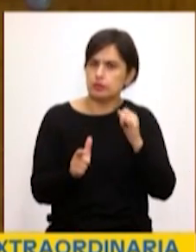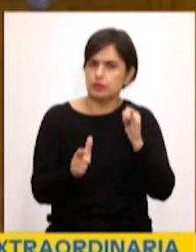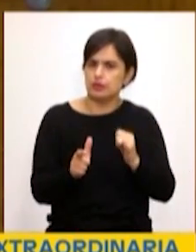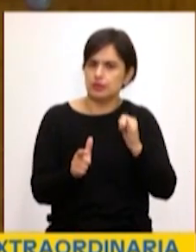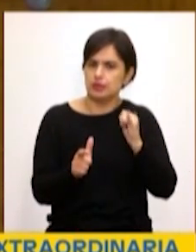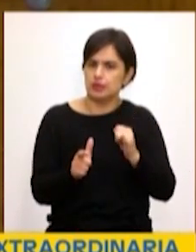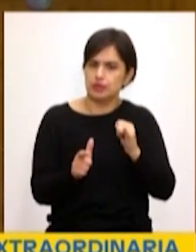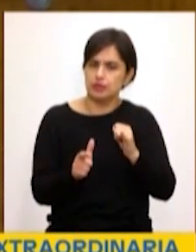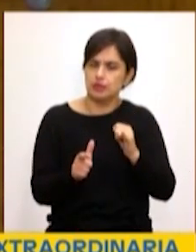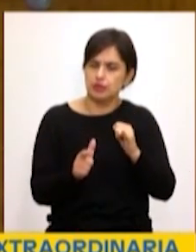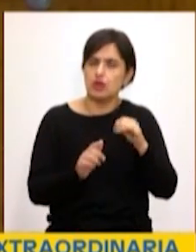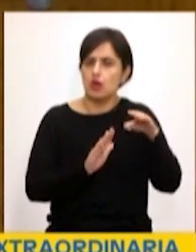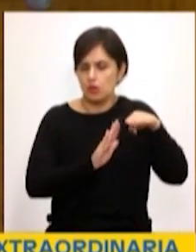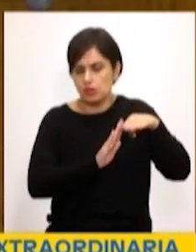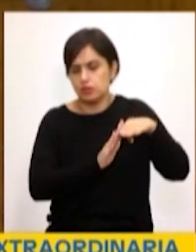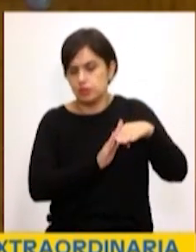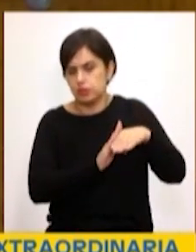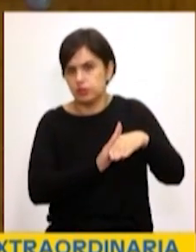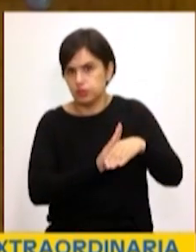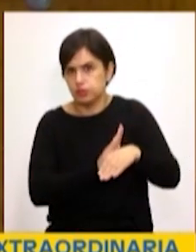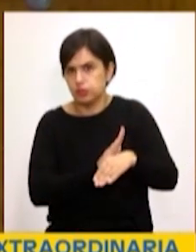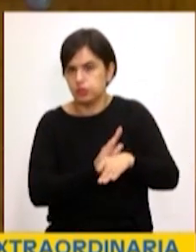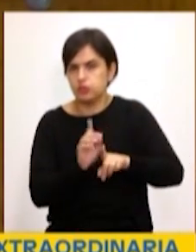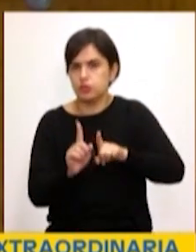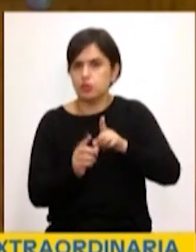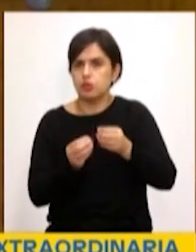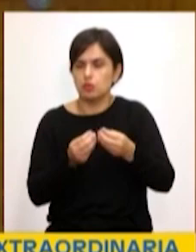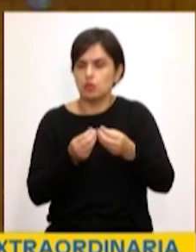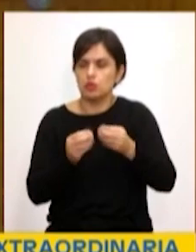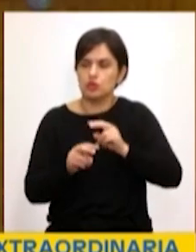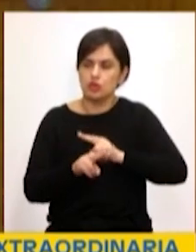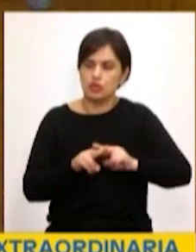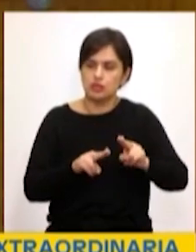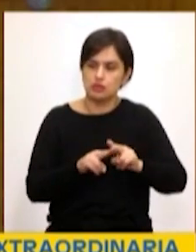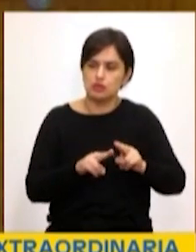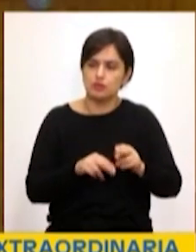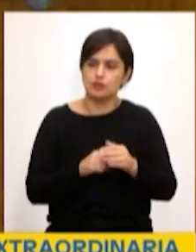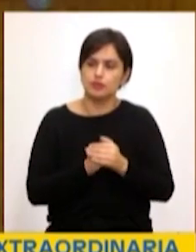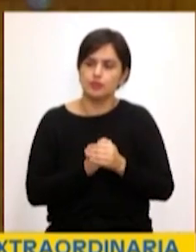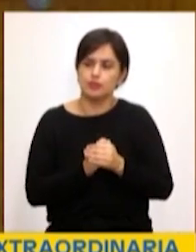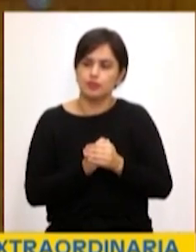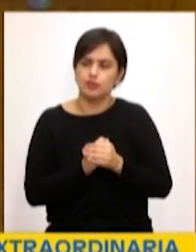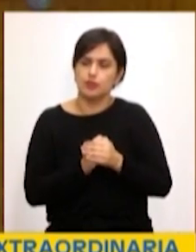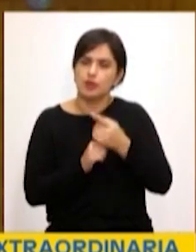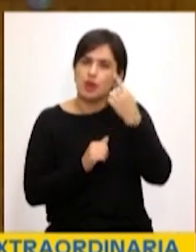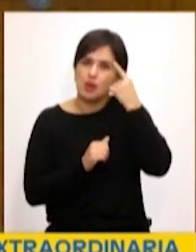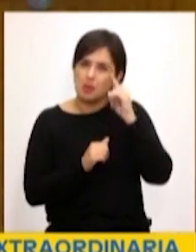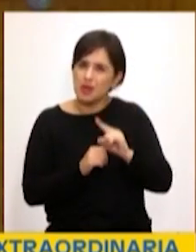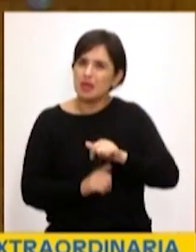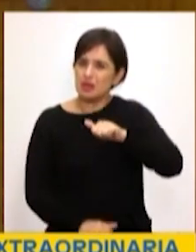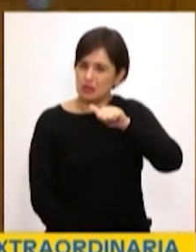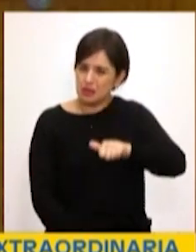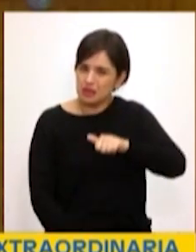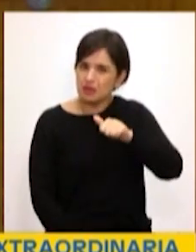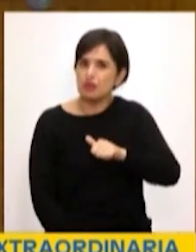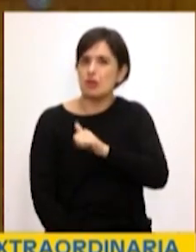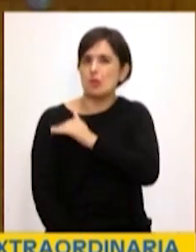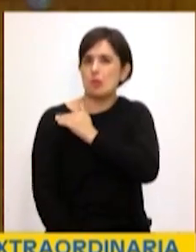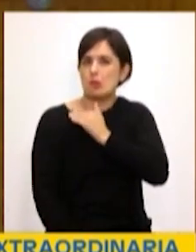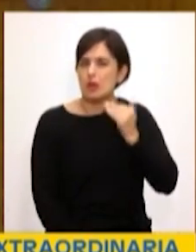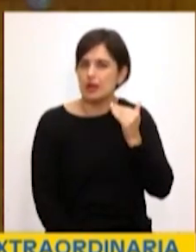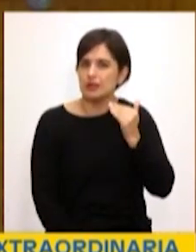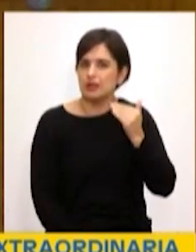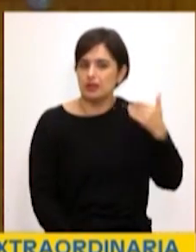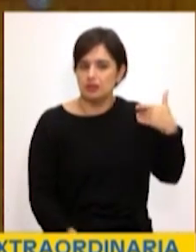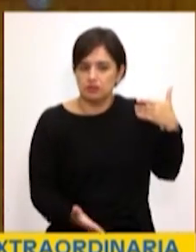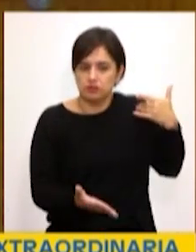hay una baja significativa en muchos de los atentados que se han manifestado pero han habido 16 homicidios en lo